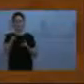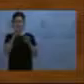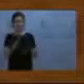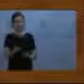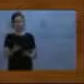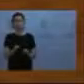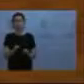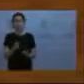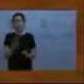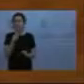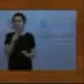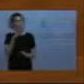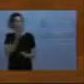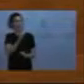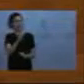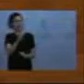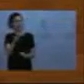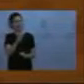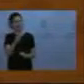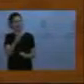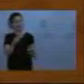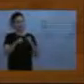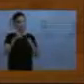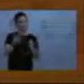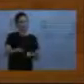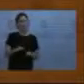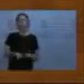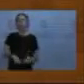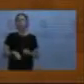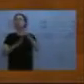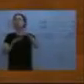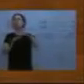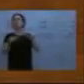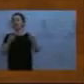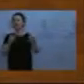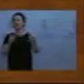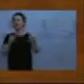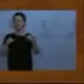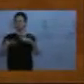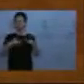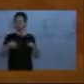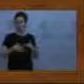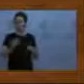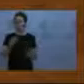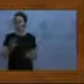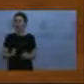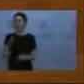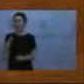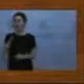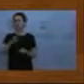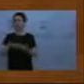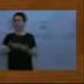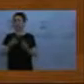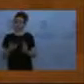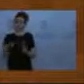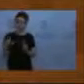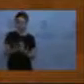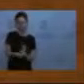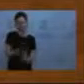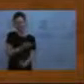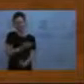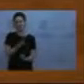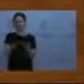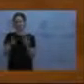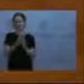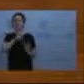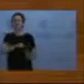impensable. Pero ahí estamos ya cuando la herida está abierta. Nosotros tenemos que prevenir antes de lamentar, y antes de las medidas coercitivas están las medidas de prevención. Para eso son los códigos